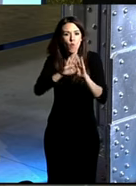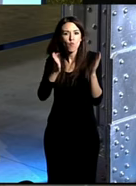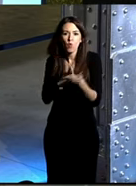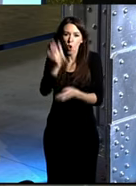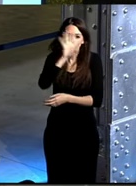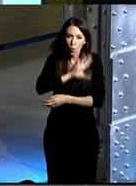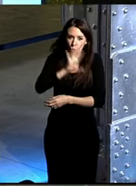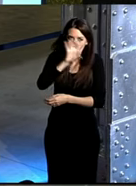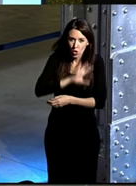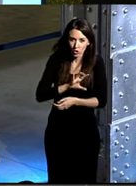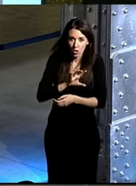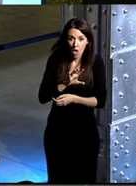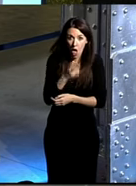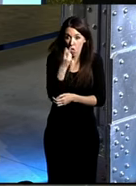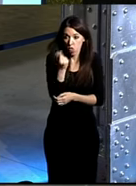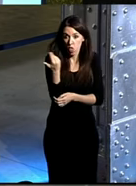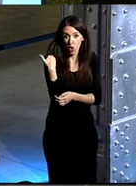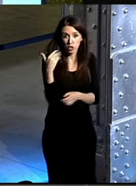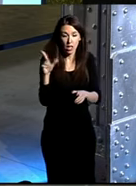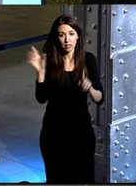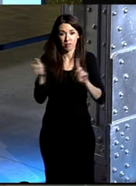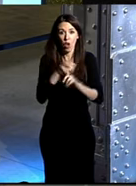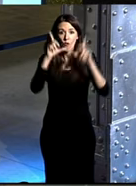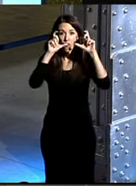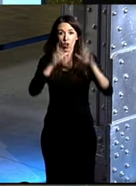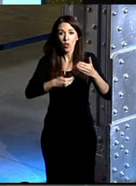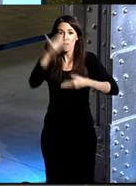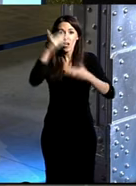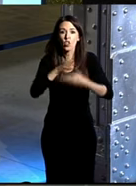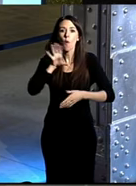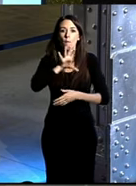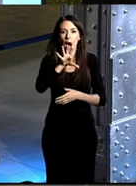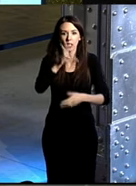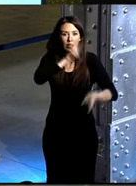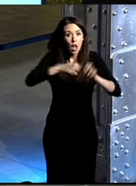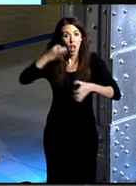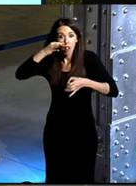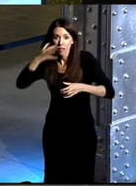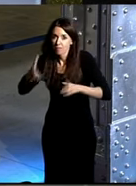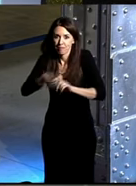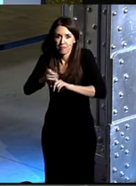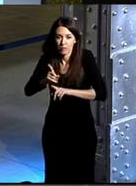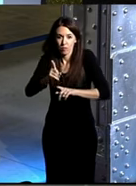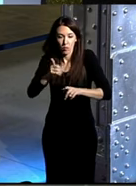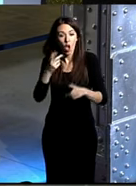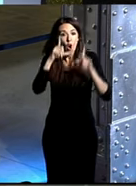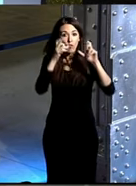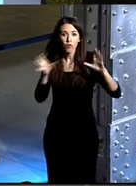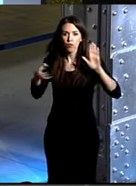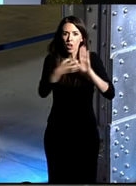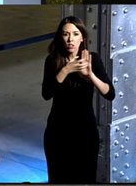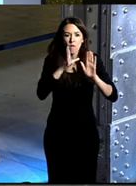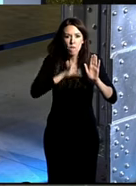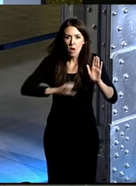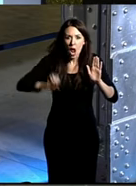absolutamente curioso. Hace 2 días encontré esta foto en El País, la busqué, no encontré el original, y es una de las fotos